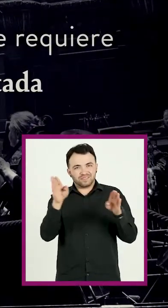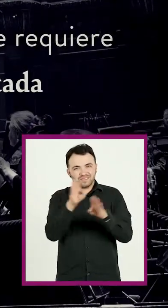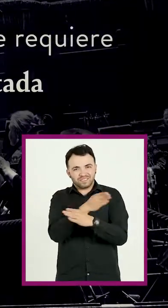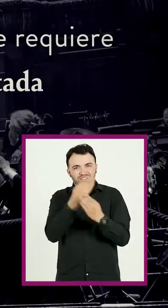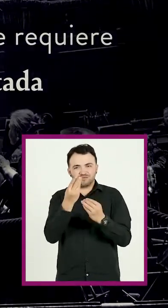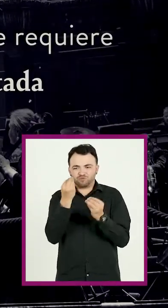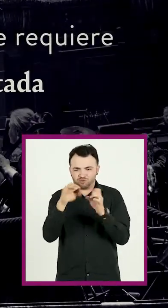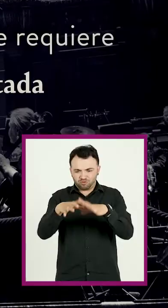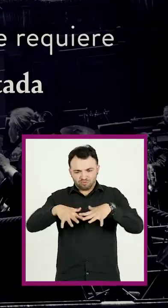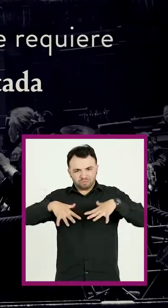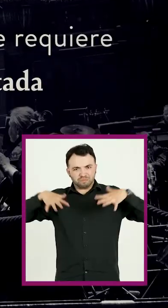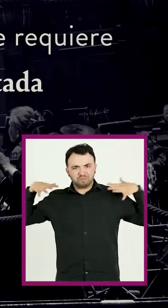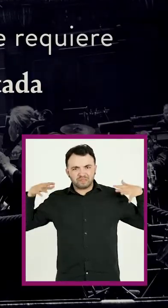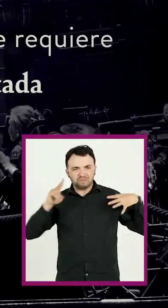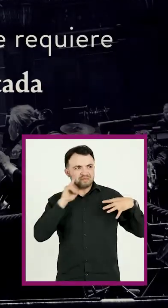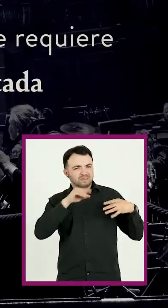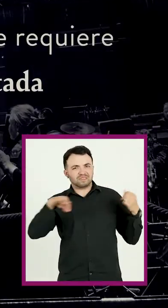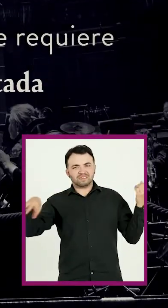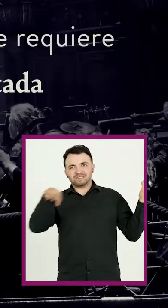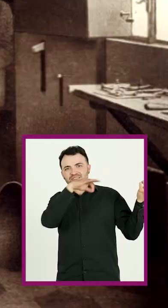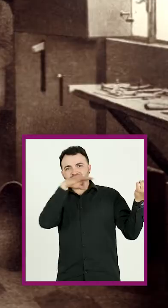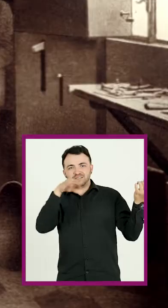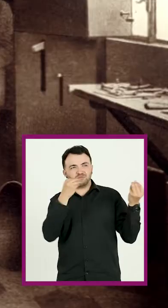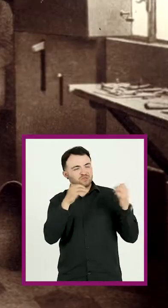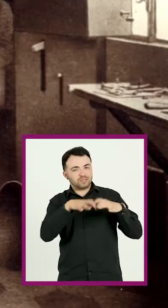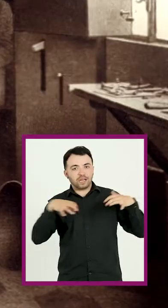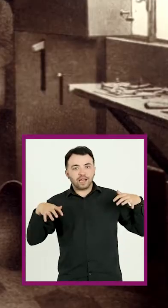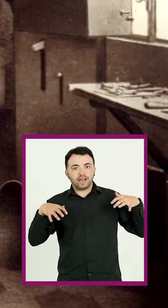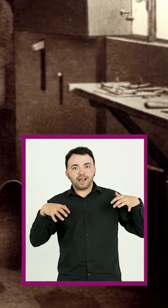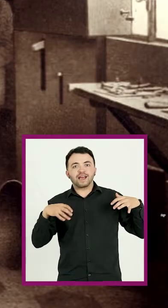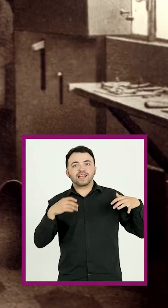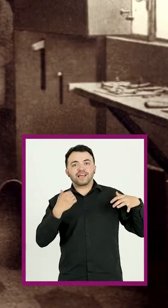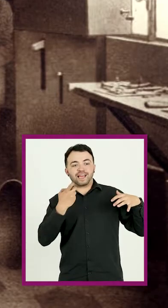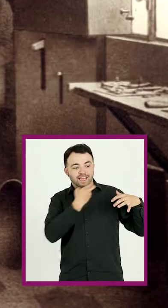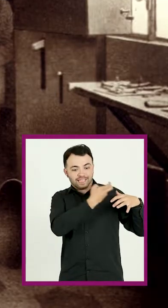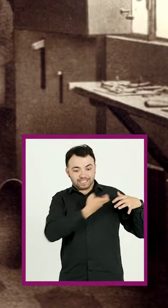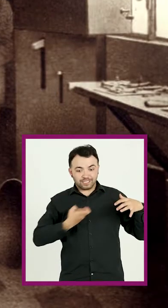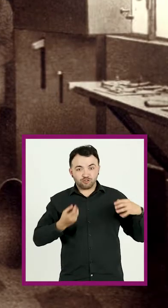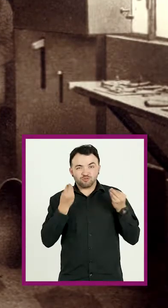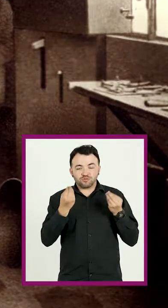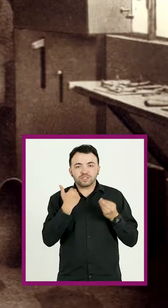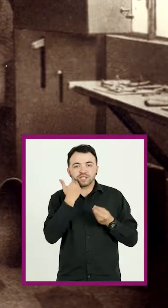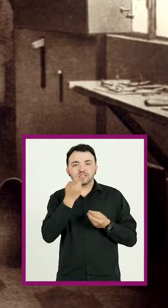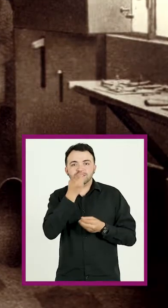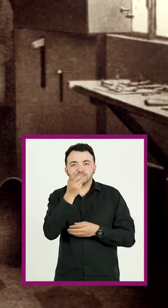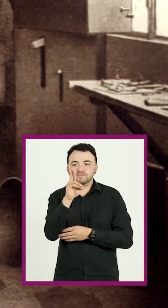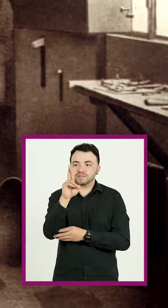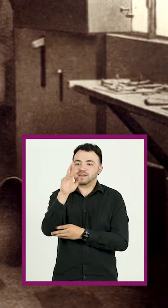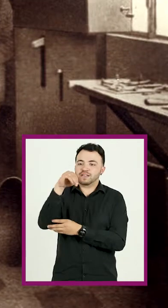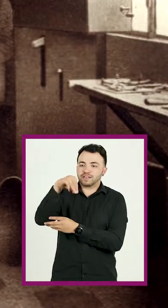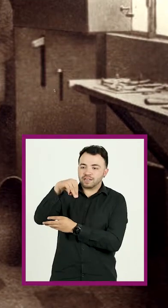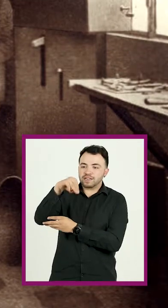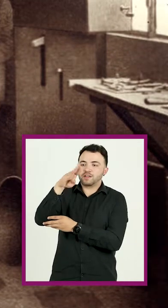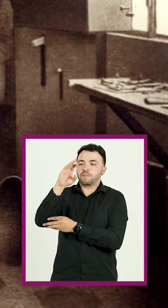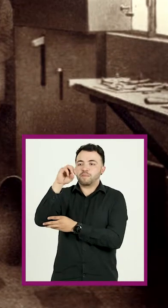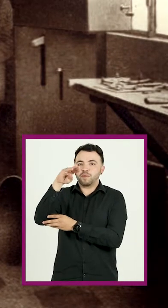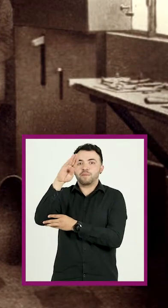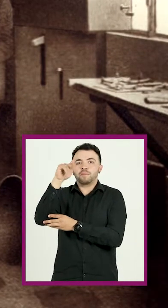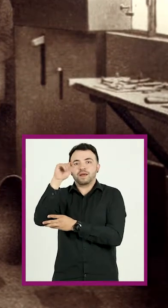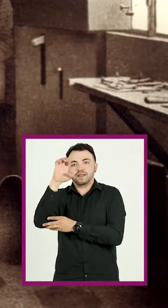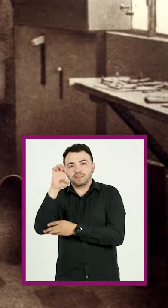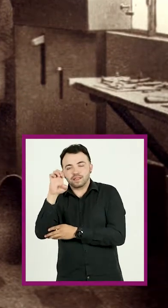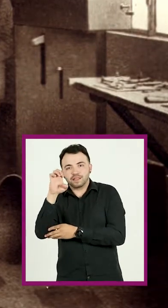en escena para ser interpretada. A inicios del siglo XX, el artista italiano Luigi Russolo profetizó